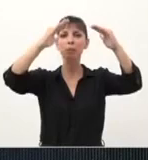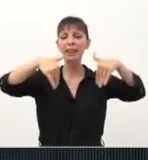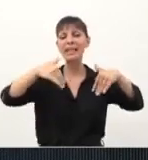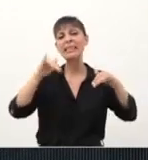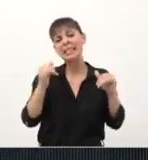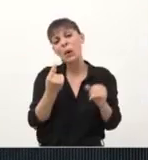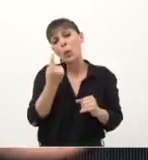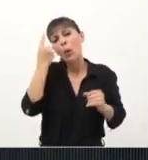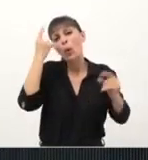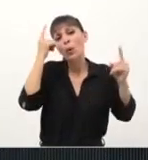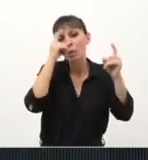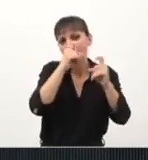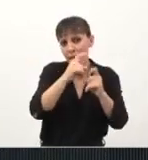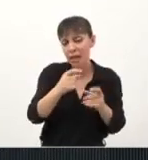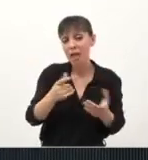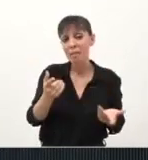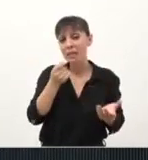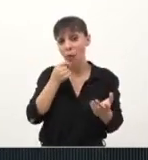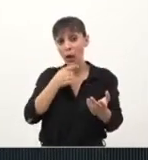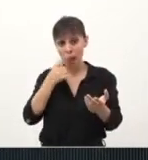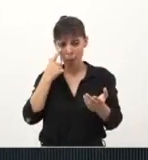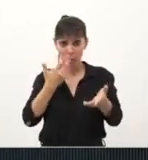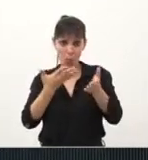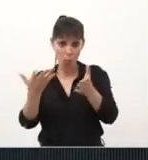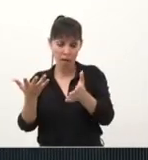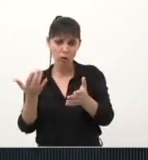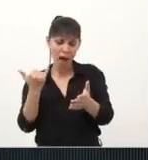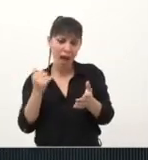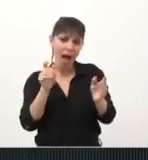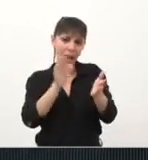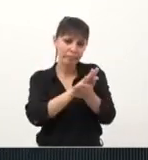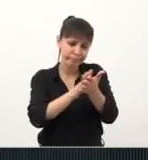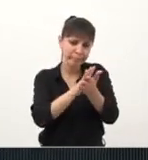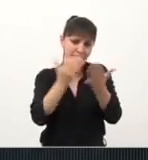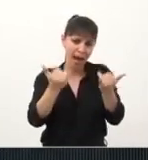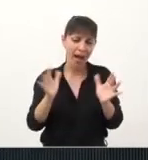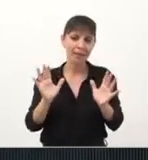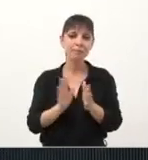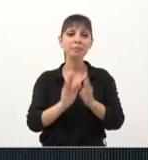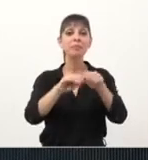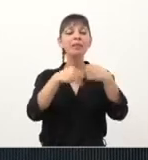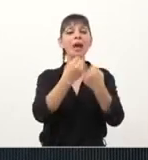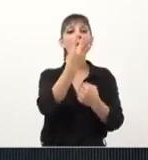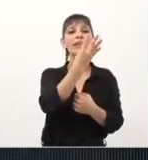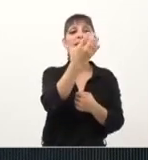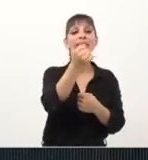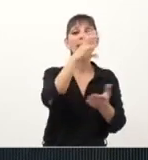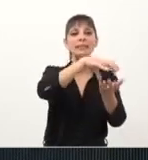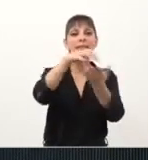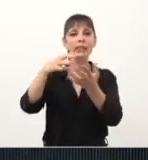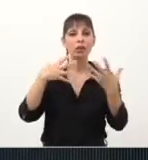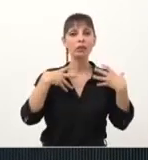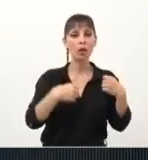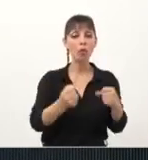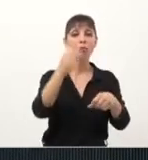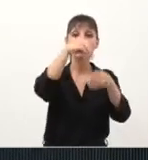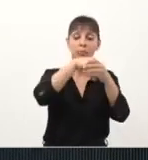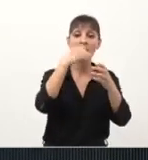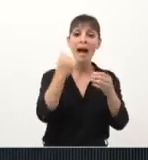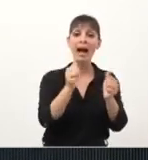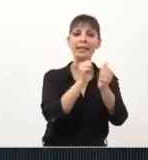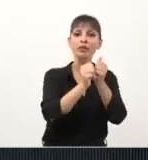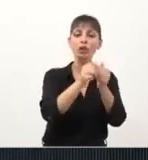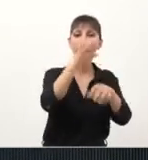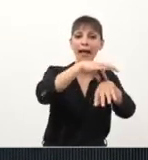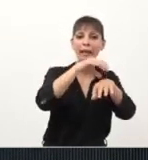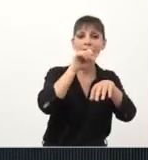Si tienen algún otro, me lo acercan después del debate, que estamos para arreglarlos. Tenemos 46 centros de salud con historia clínica electrónica en cada